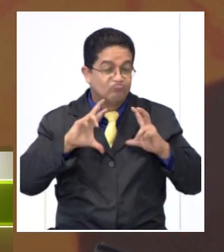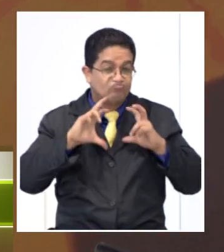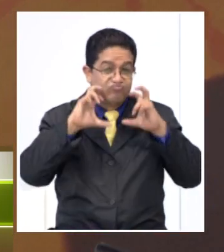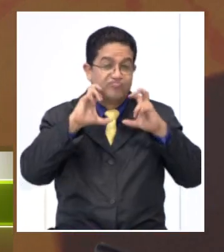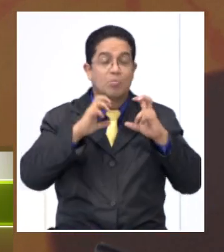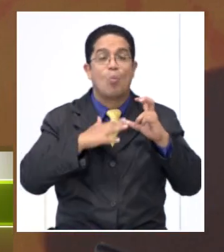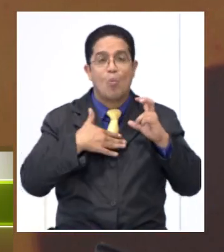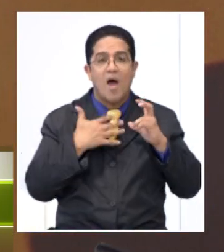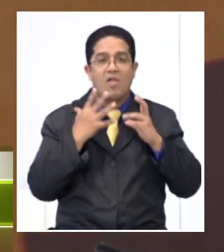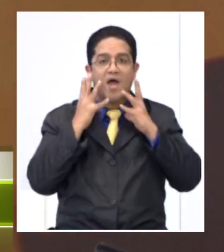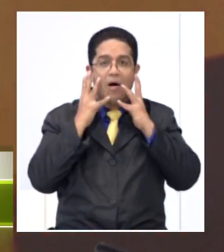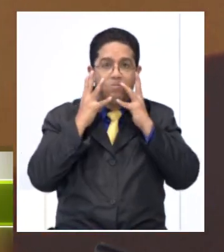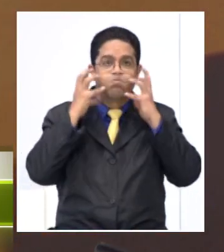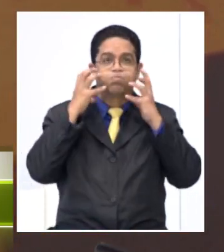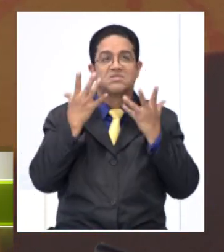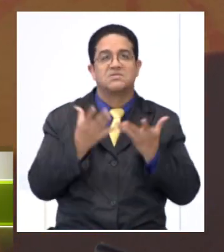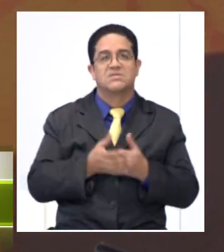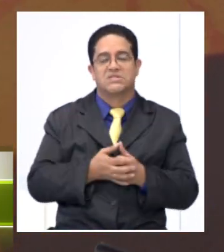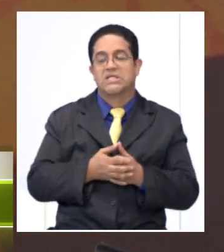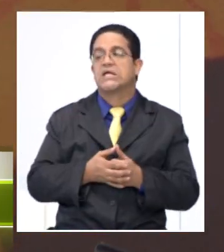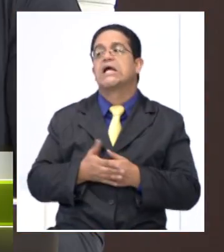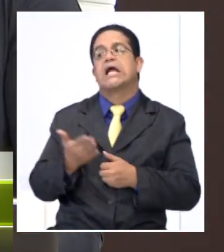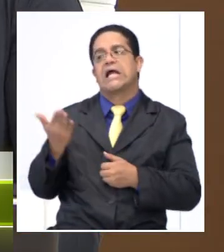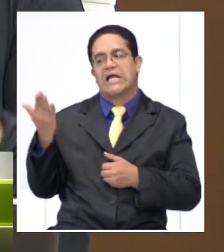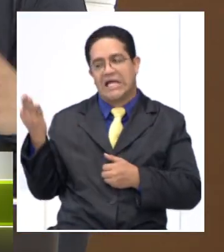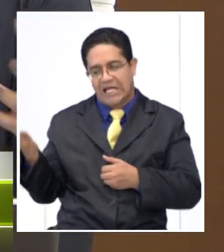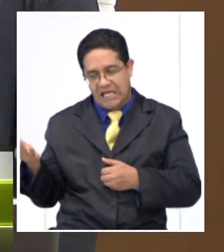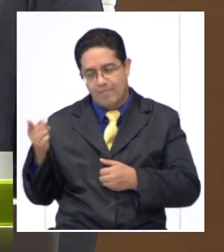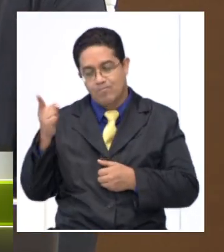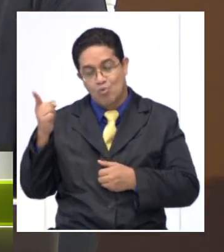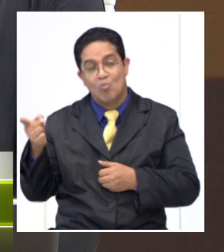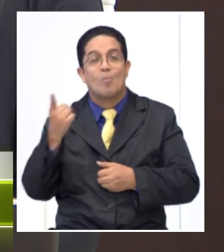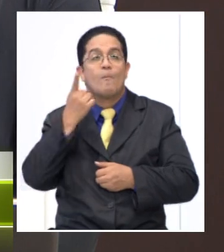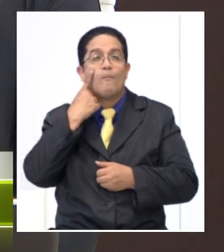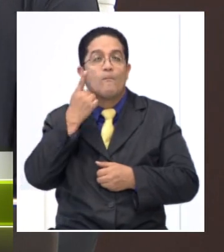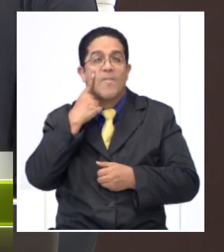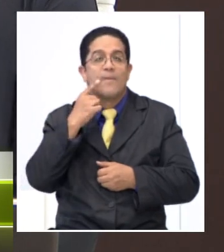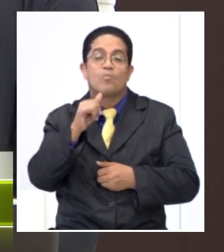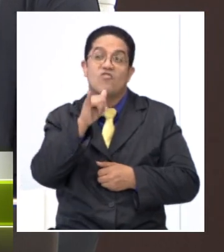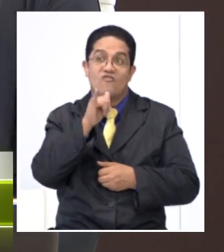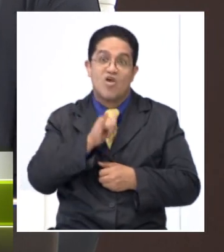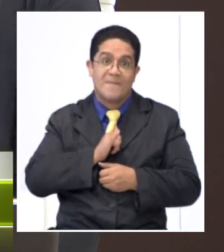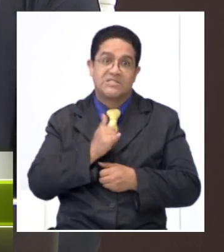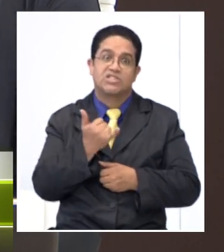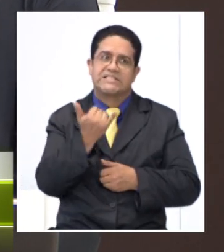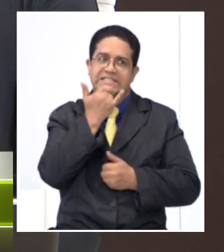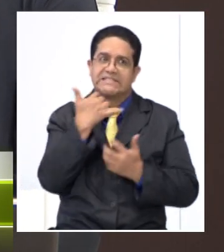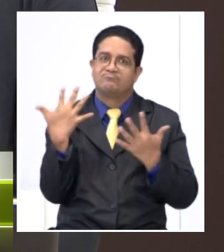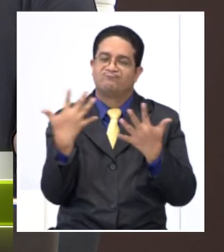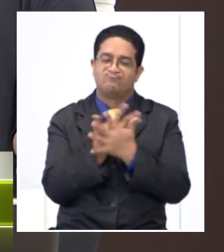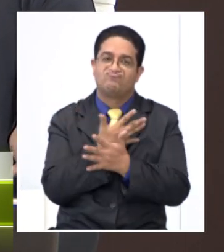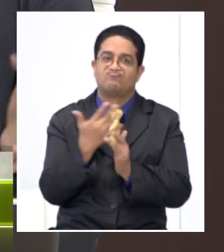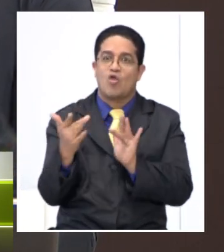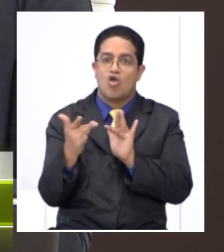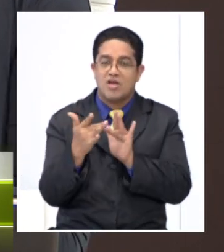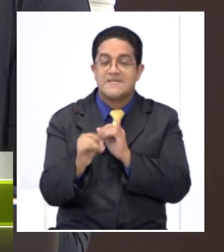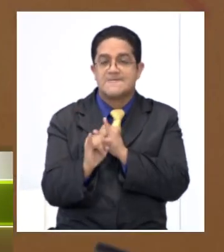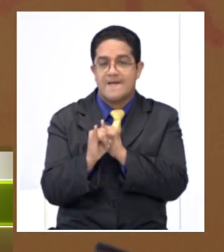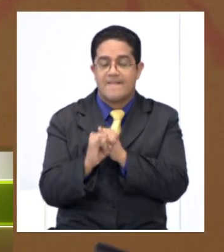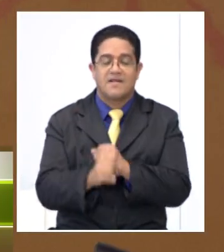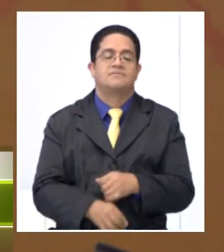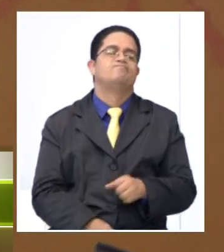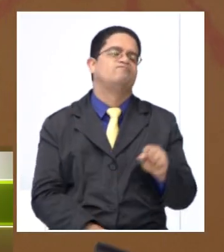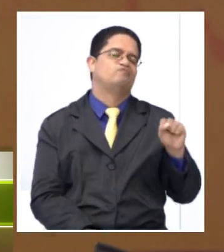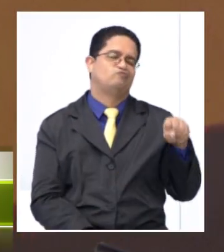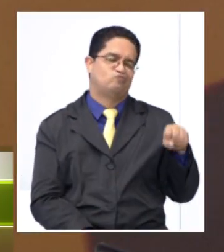llegaste a rellenar. Entonces, por eso es que vemos información también en redes sociales. Claro, es material